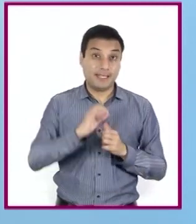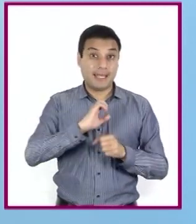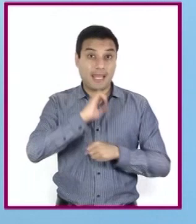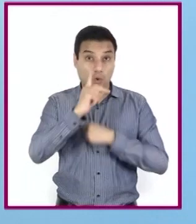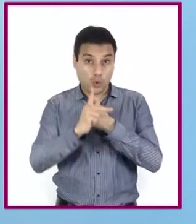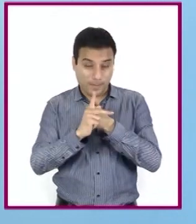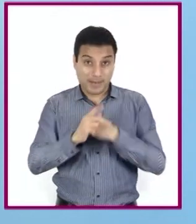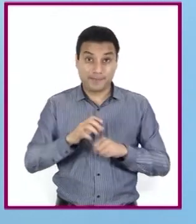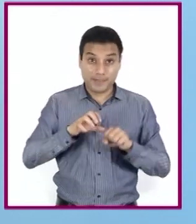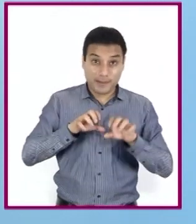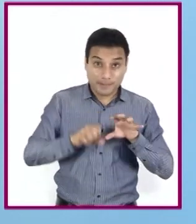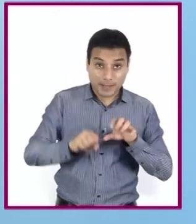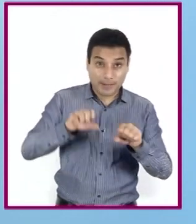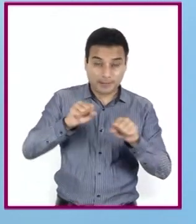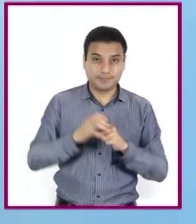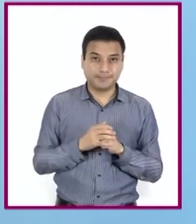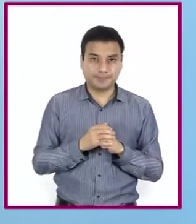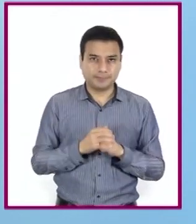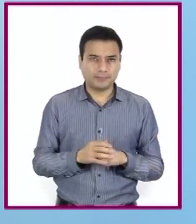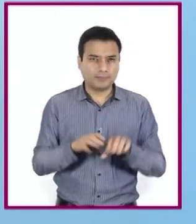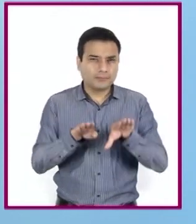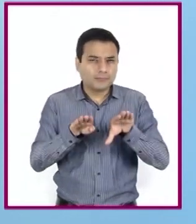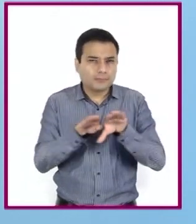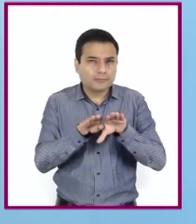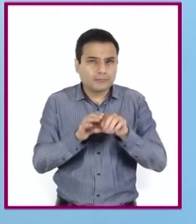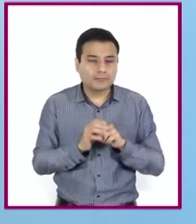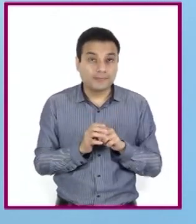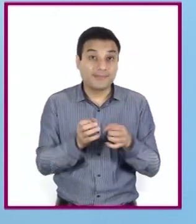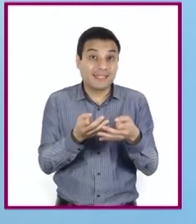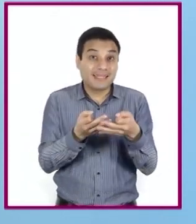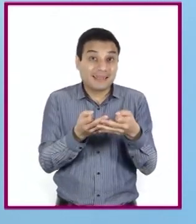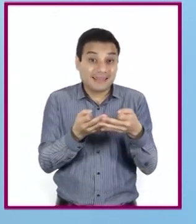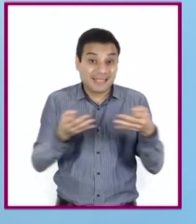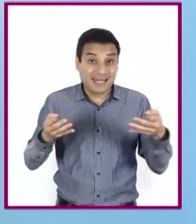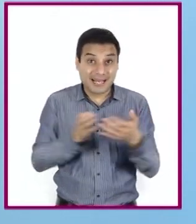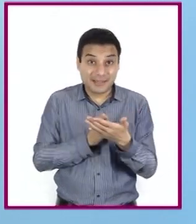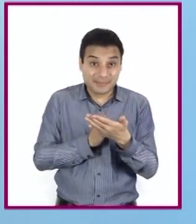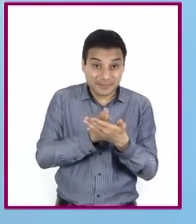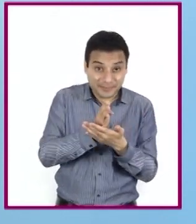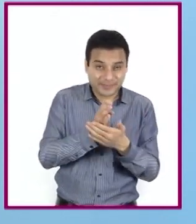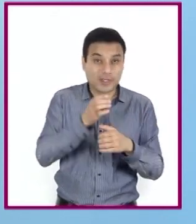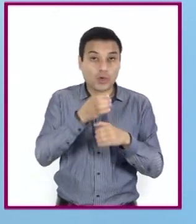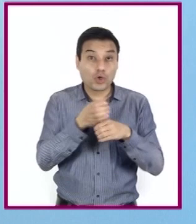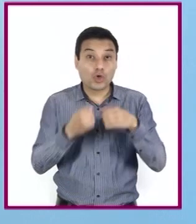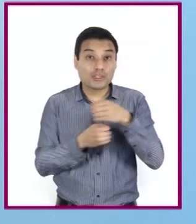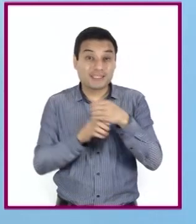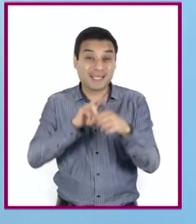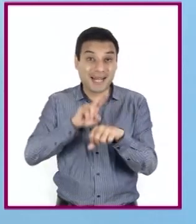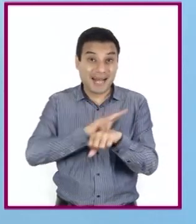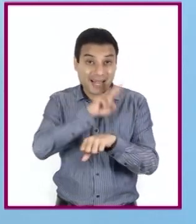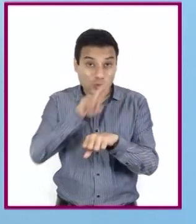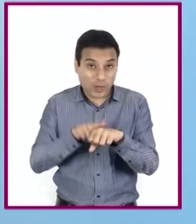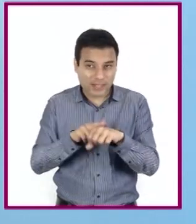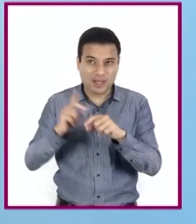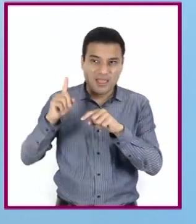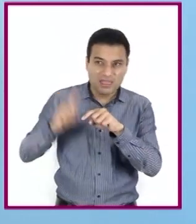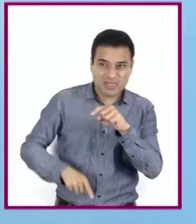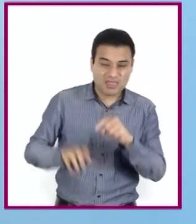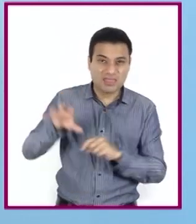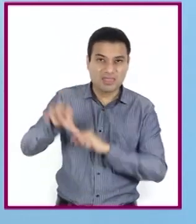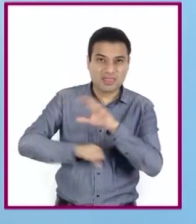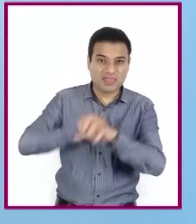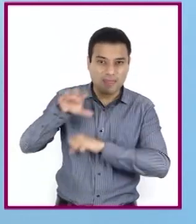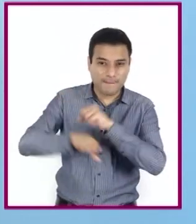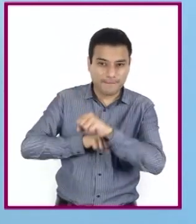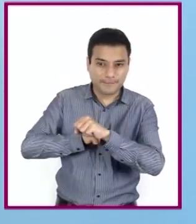europeo recurría a la colonización de territorios para explotar sus recursos naturales y a fin de tenerlos